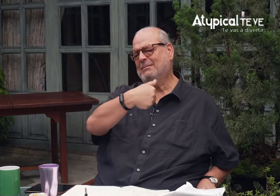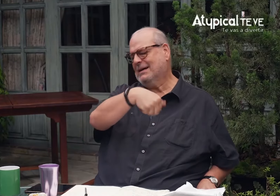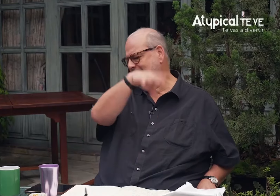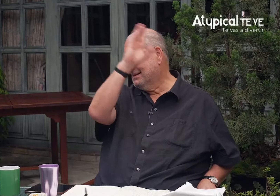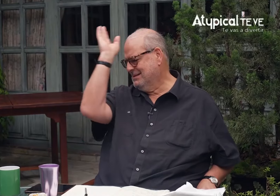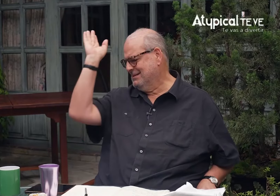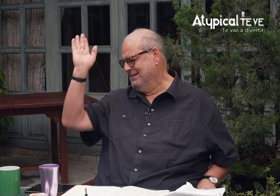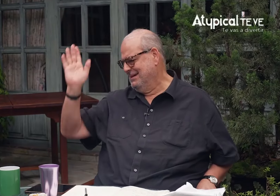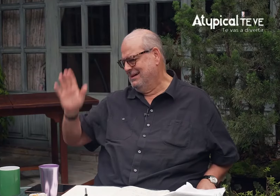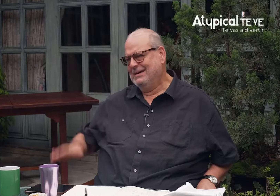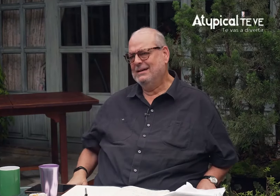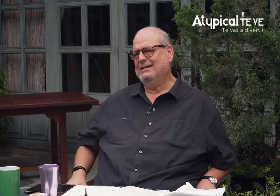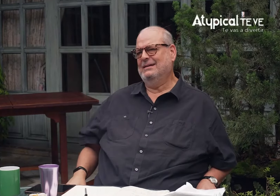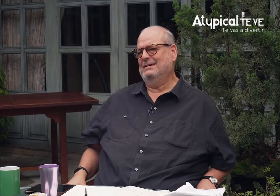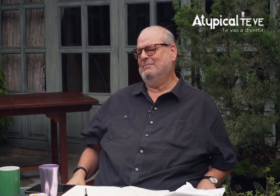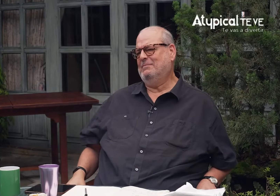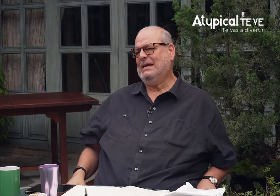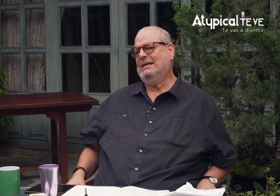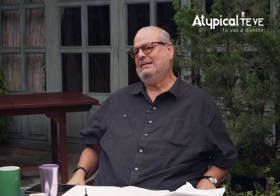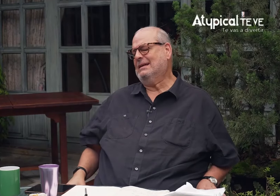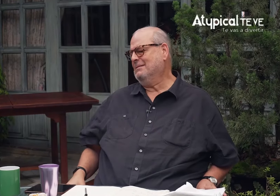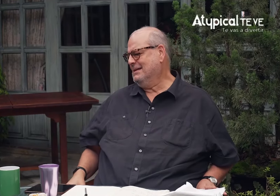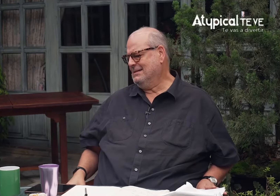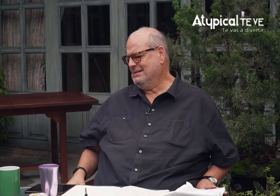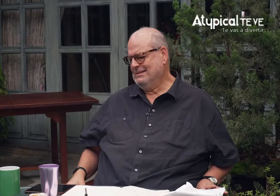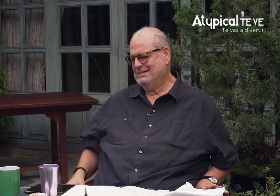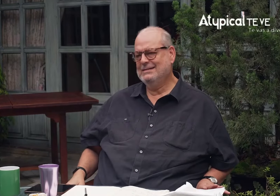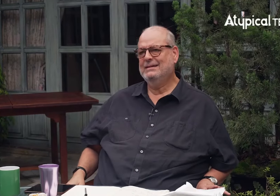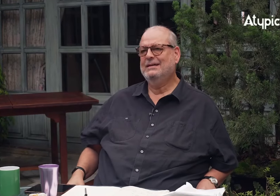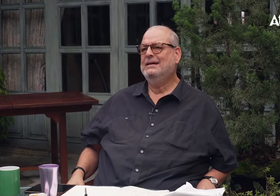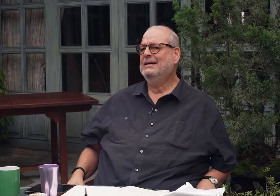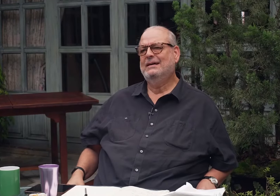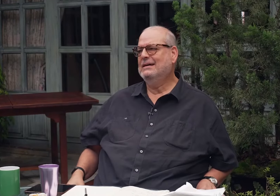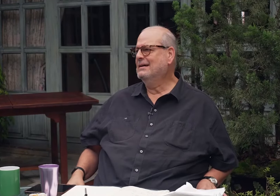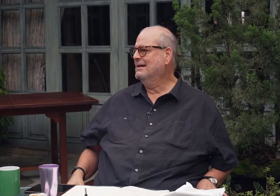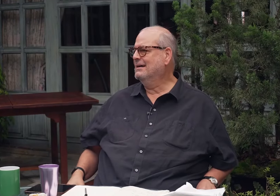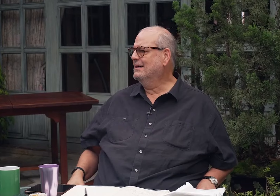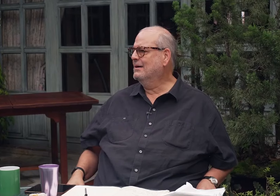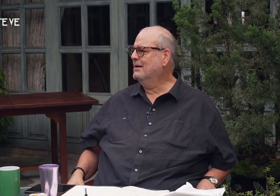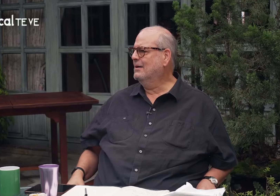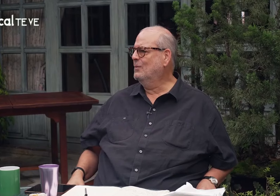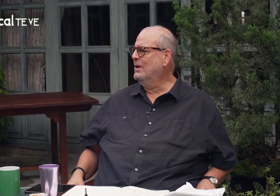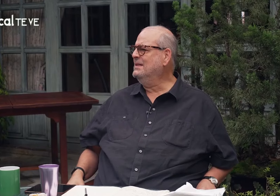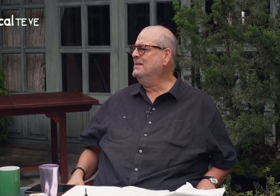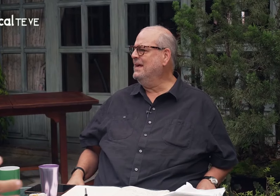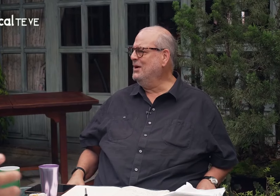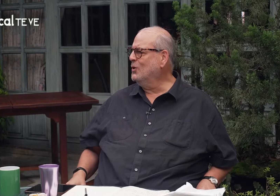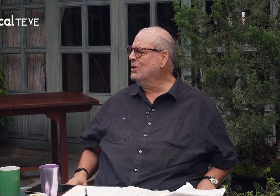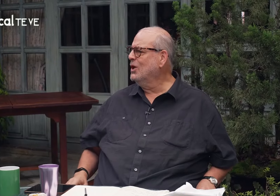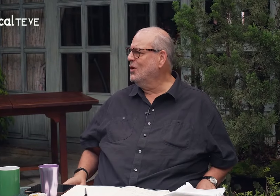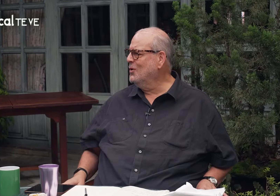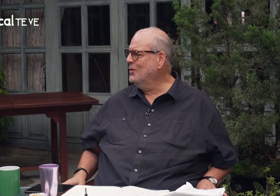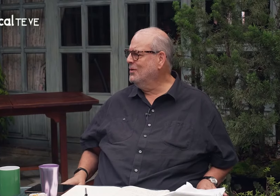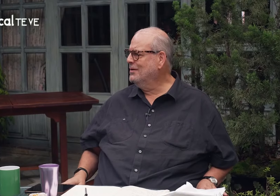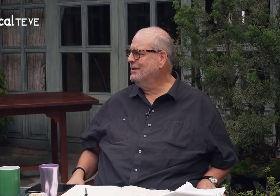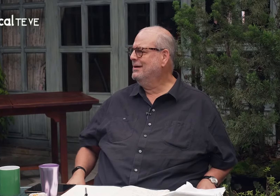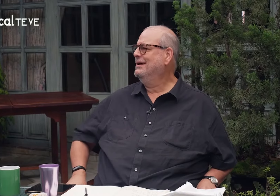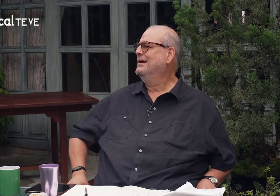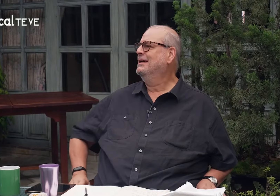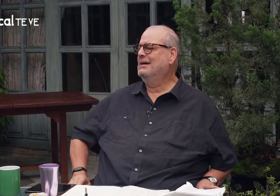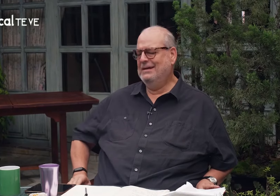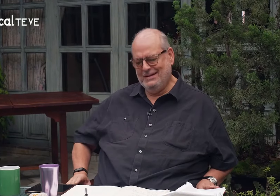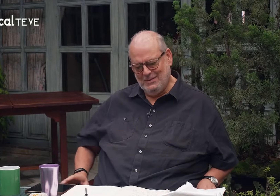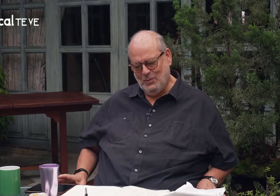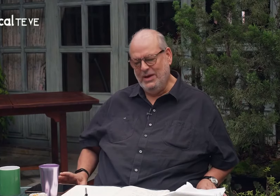qué te rebajas? Precisamente porque como no me rebajas, no me acuerdo ya de su yo nombre. Yo tampoco, Jorge. A ver, que me den. No, pero no me acuerdo de